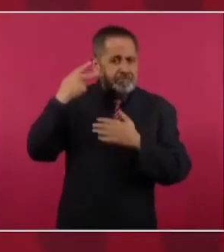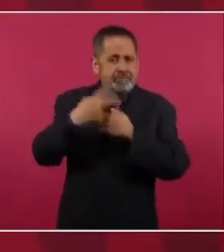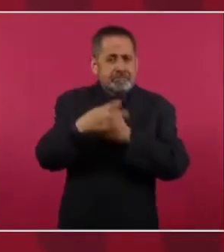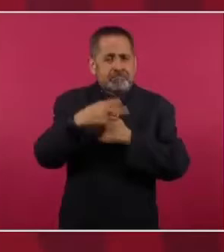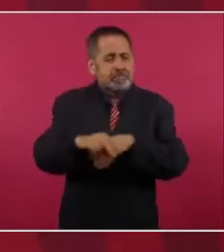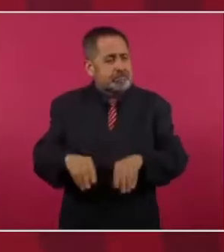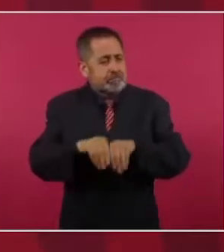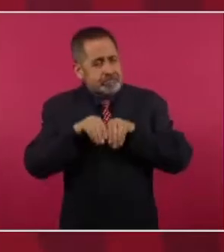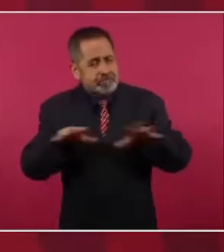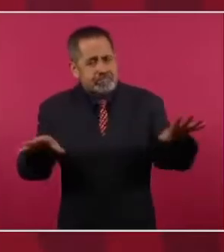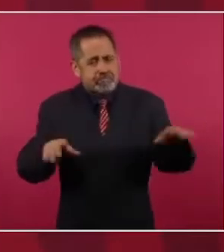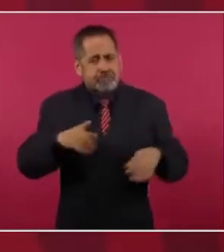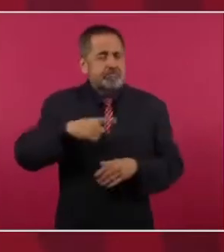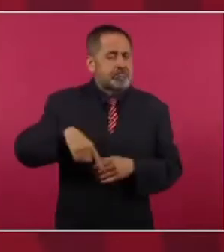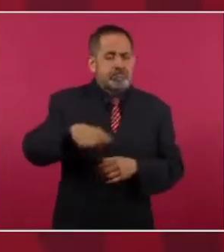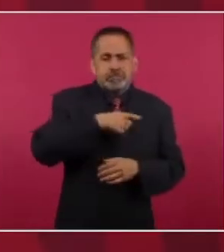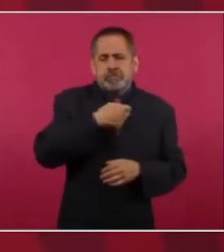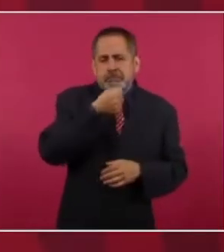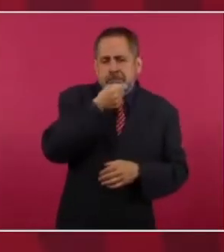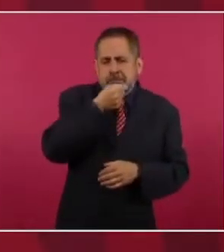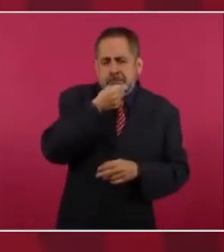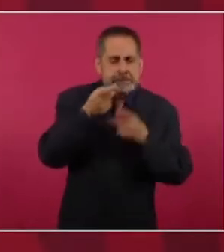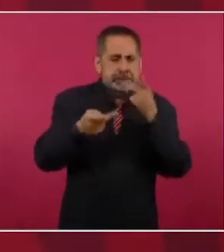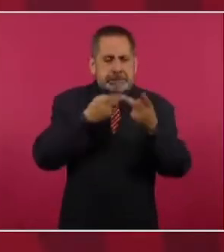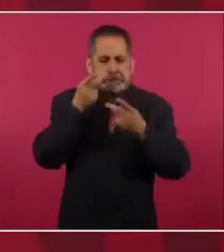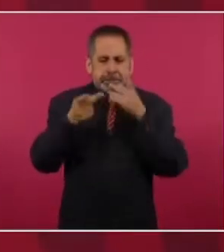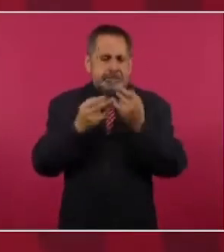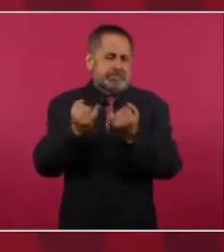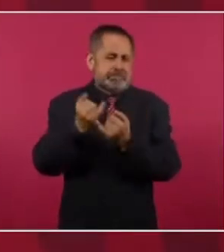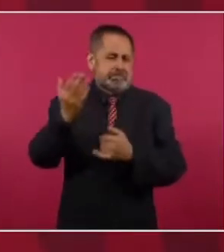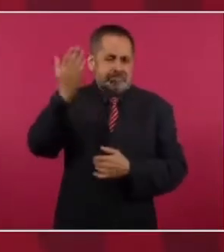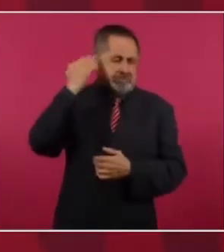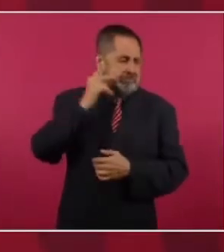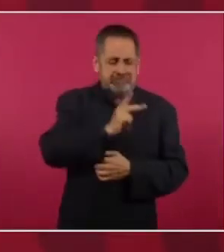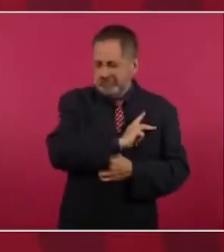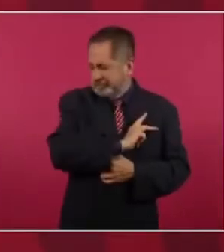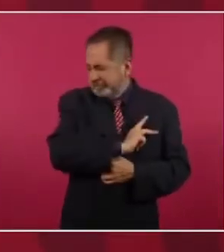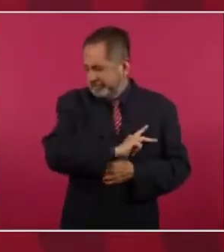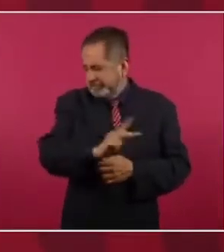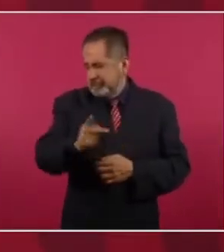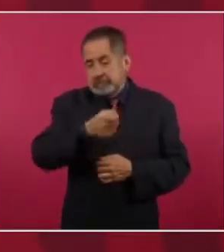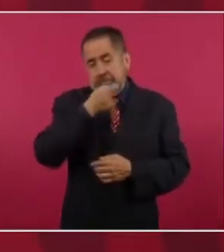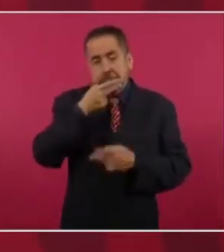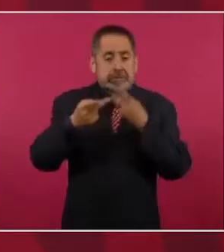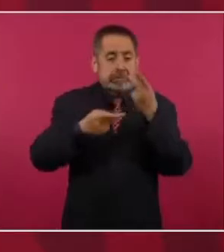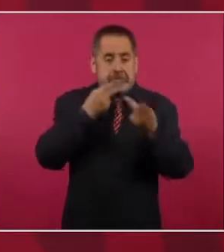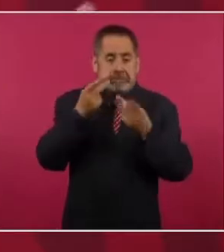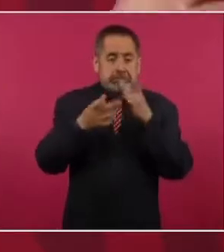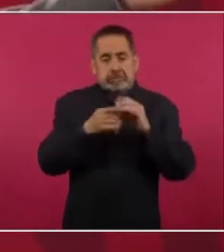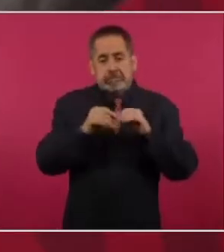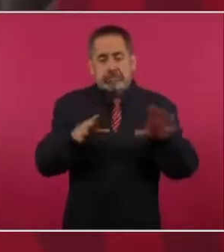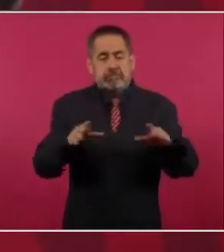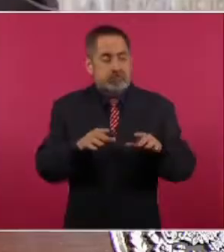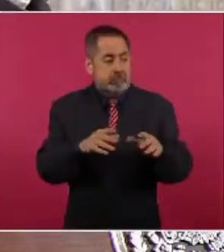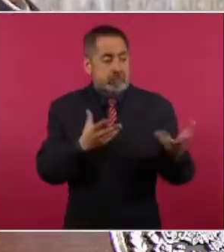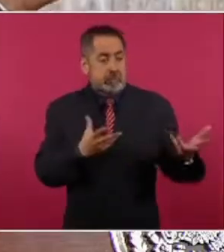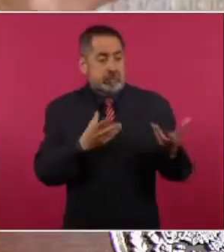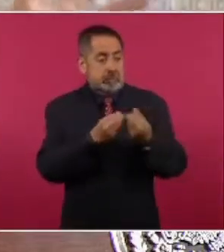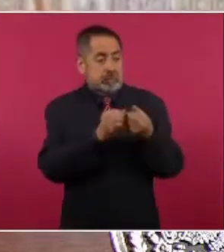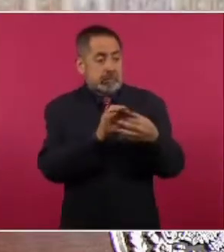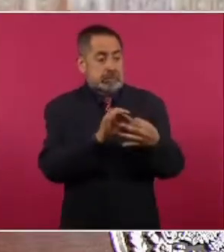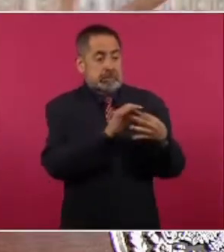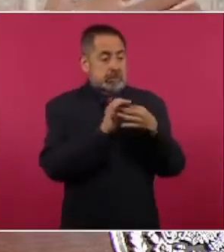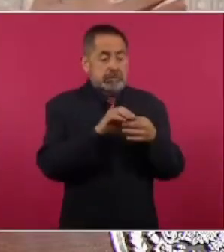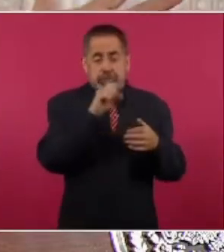los conductores, como era antes, todos al mismo tiempo, porque hasta se unían,